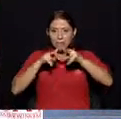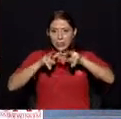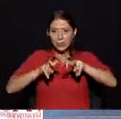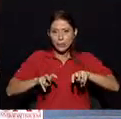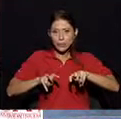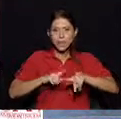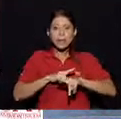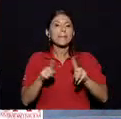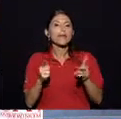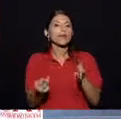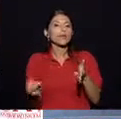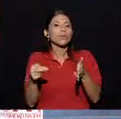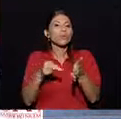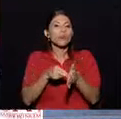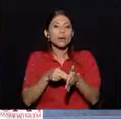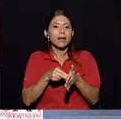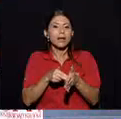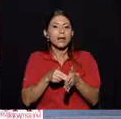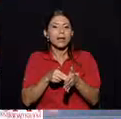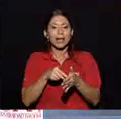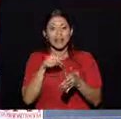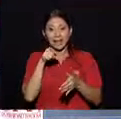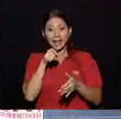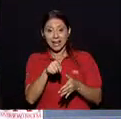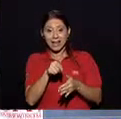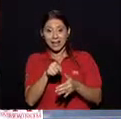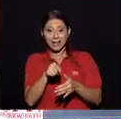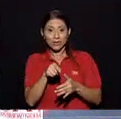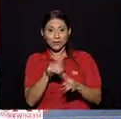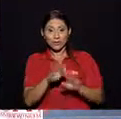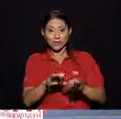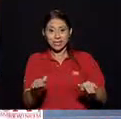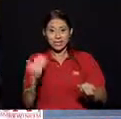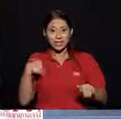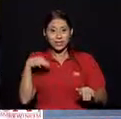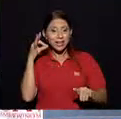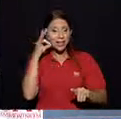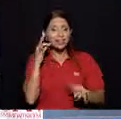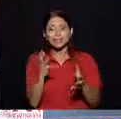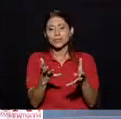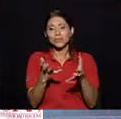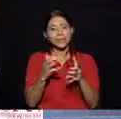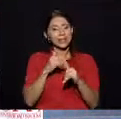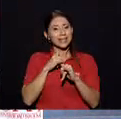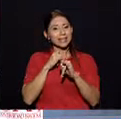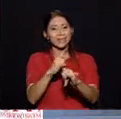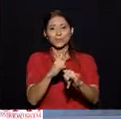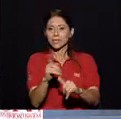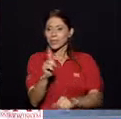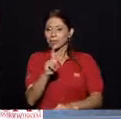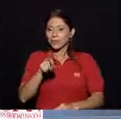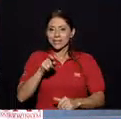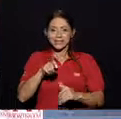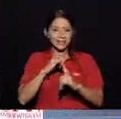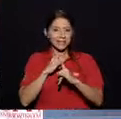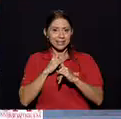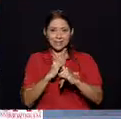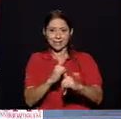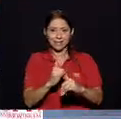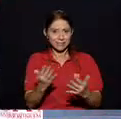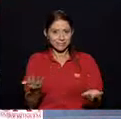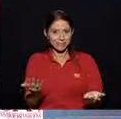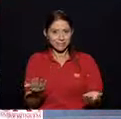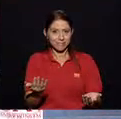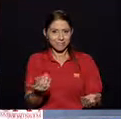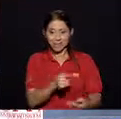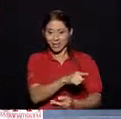denuncia ni cosa por el estilo en procesos educativos y acompañar. Hay mamás, vean, uno de los principales fuentes